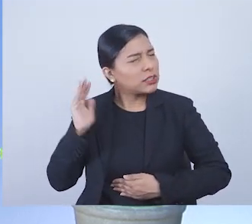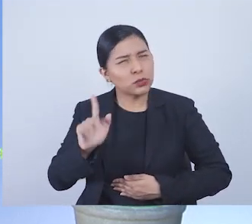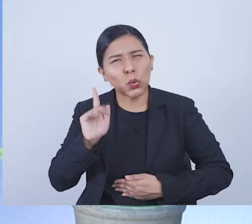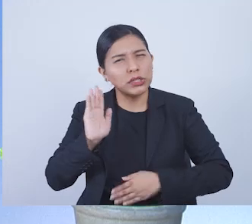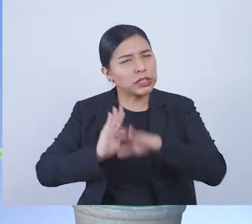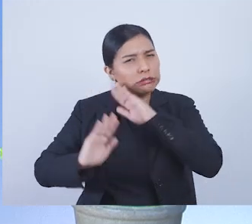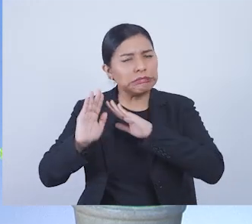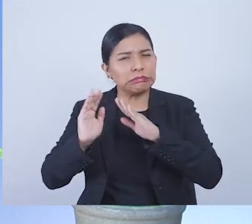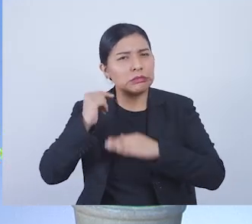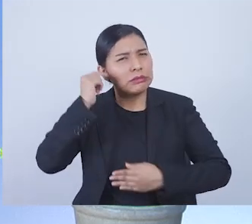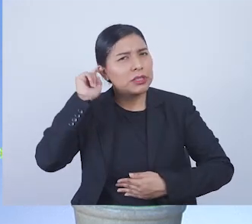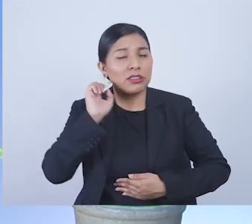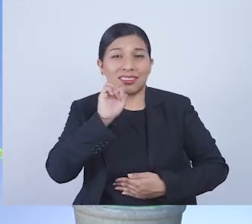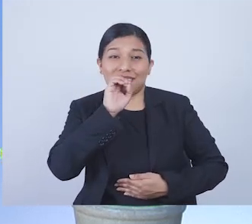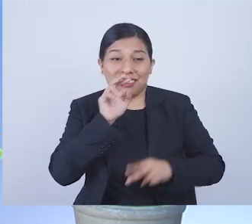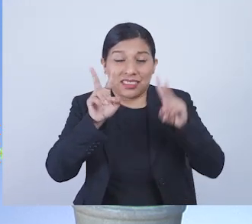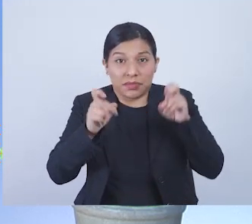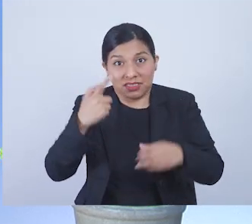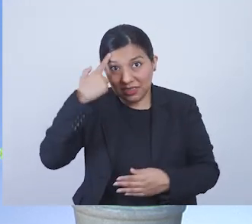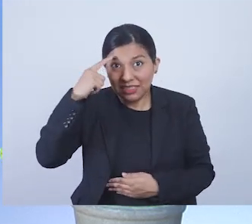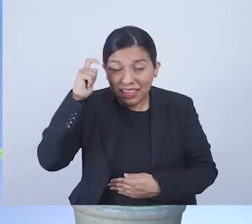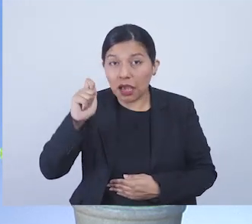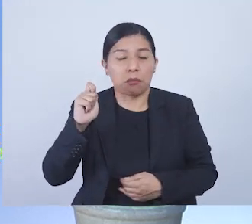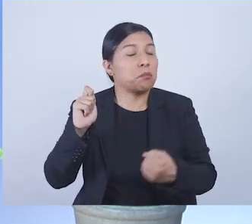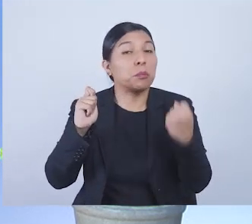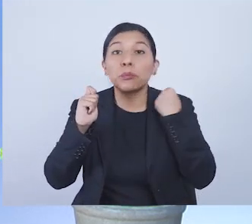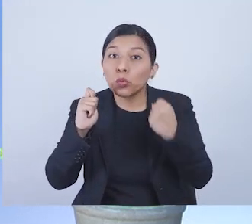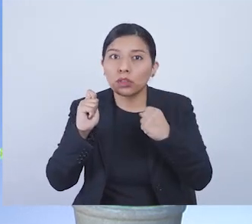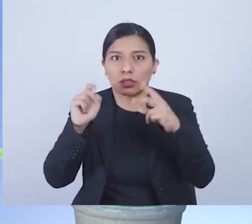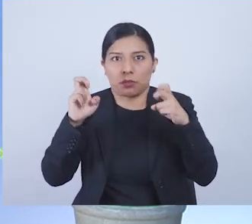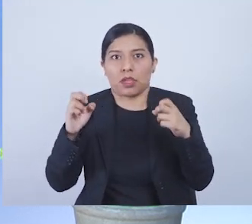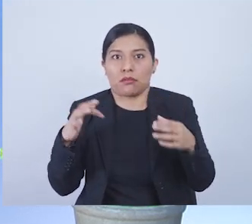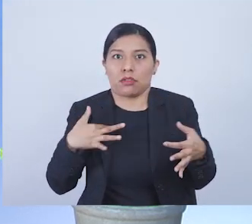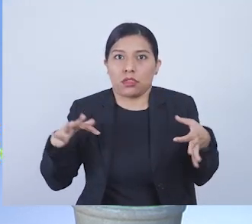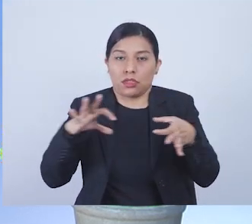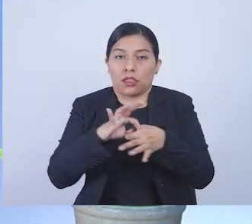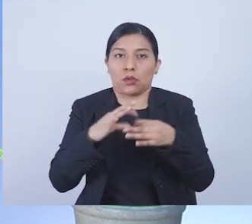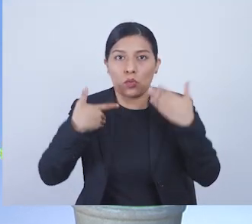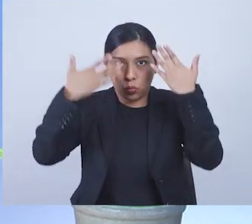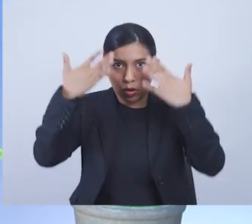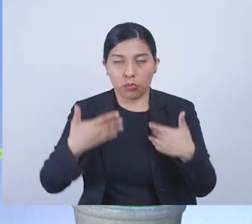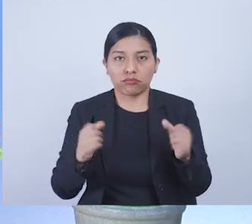el aspecto de la inteligencia es muy importante, el aspecto motriz.